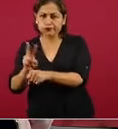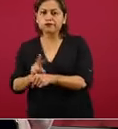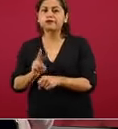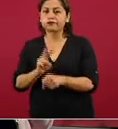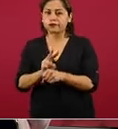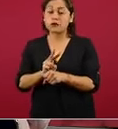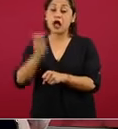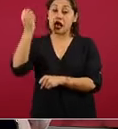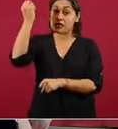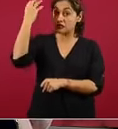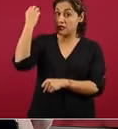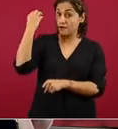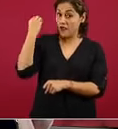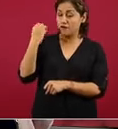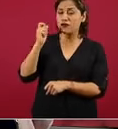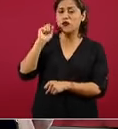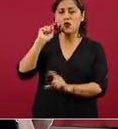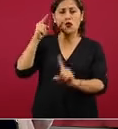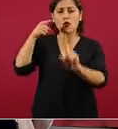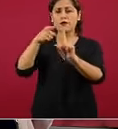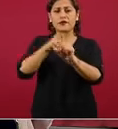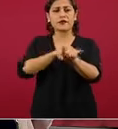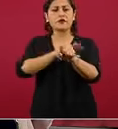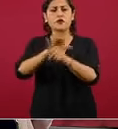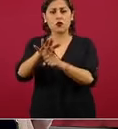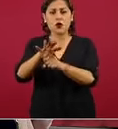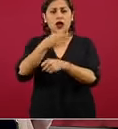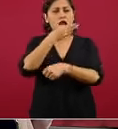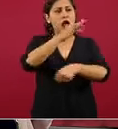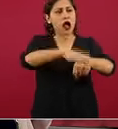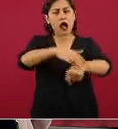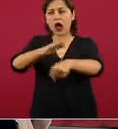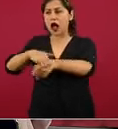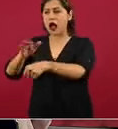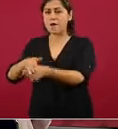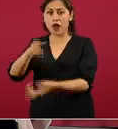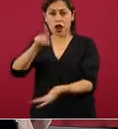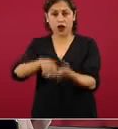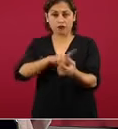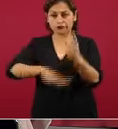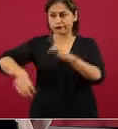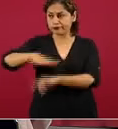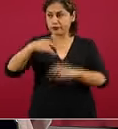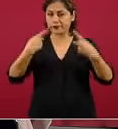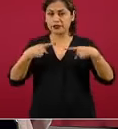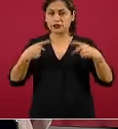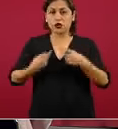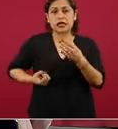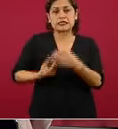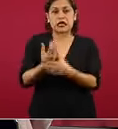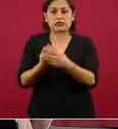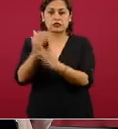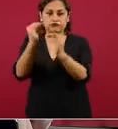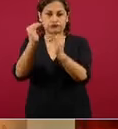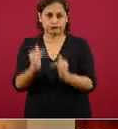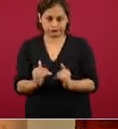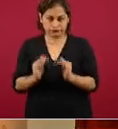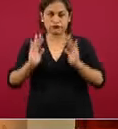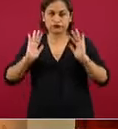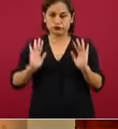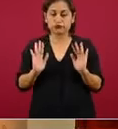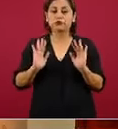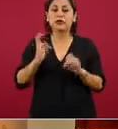propósito principal es reducir la movilidad en el espacio público. ¿no? Si parte de